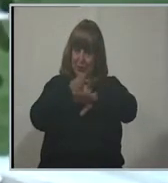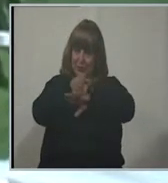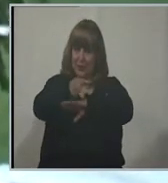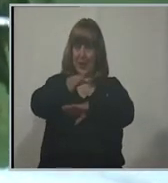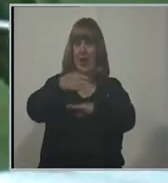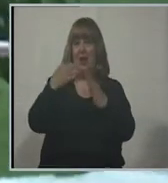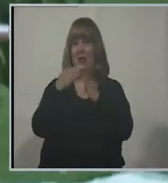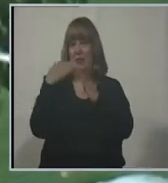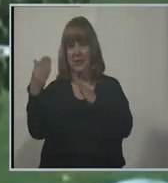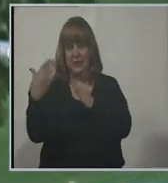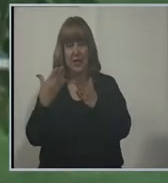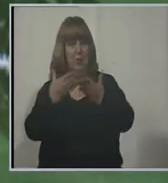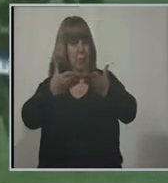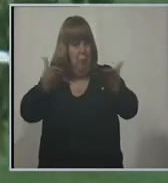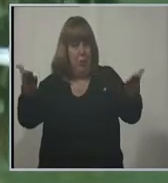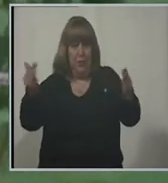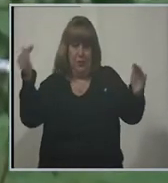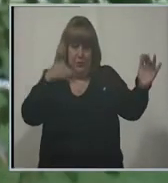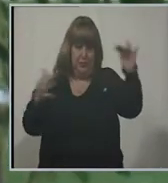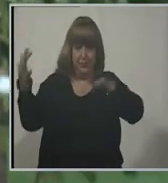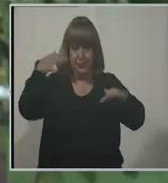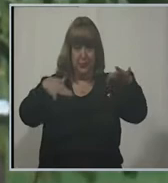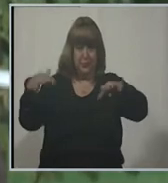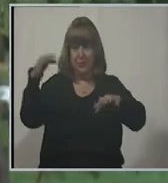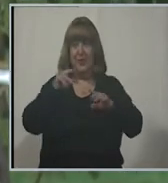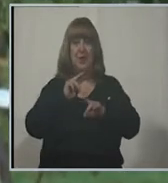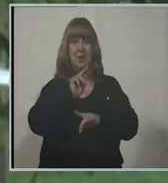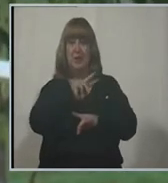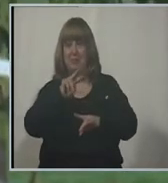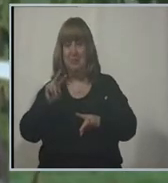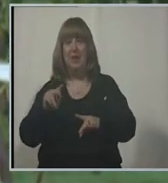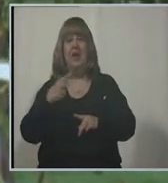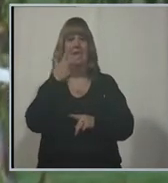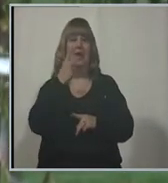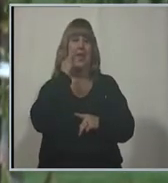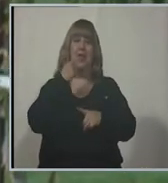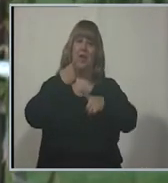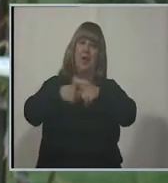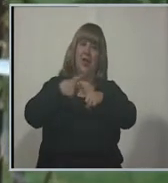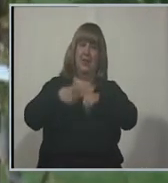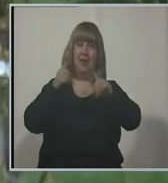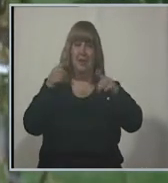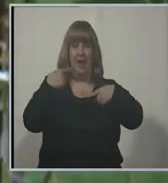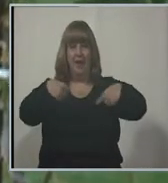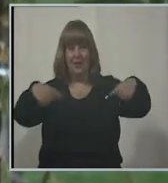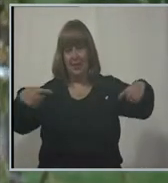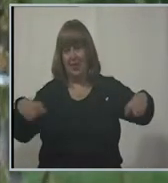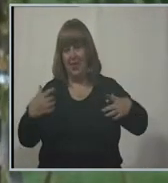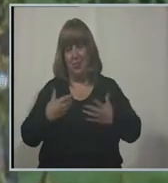los vecinos, al público que la visite, y durante 3 días van a haber actividades públicas